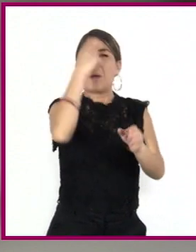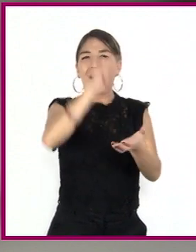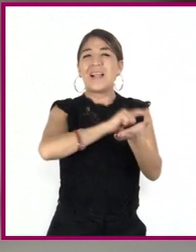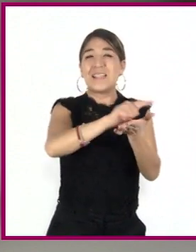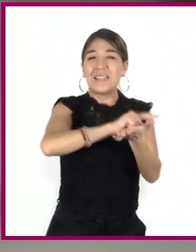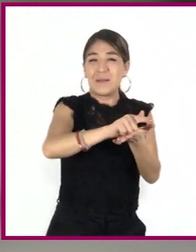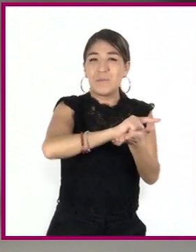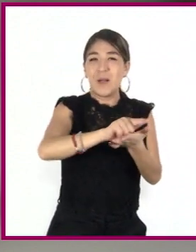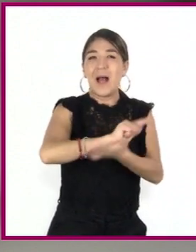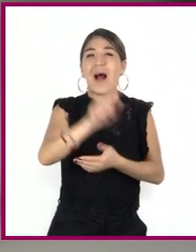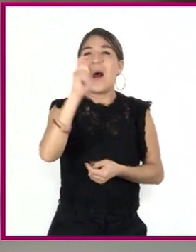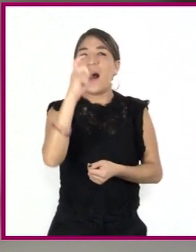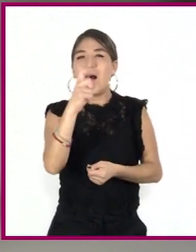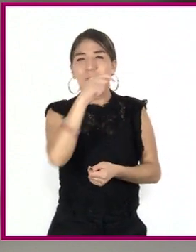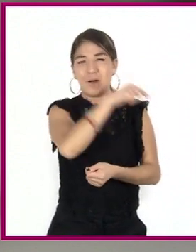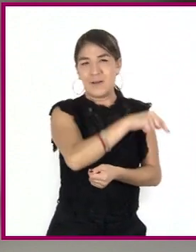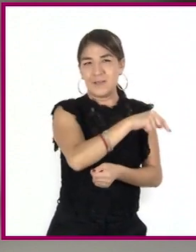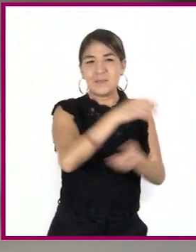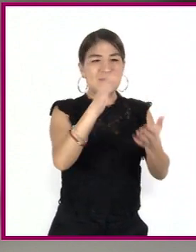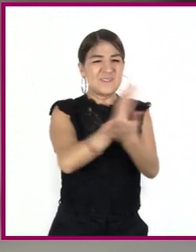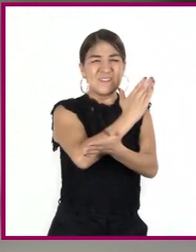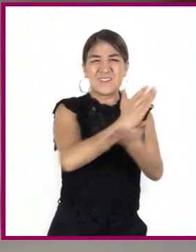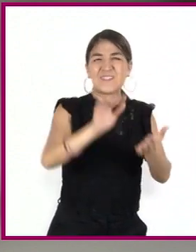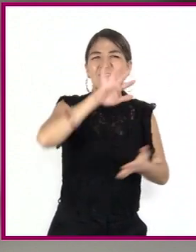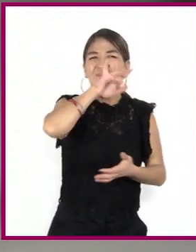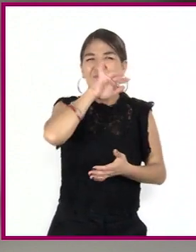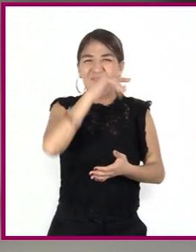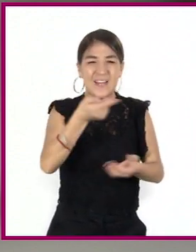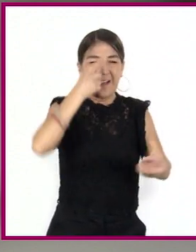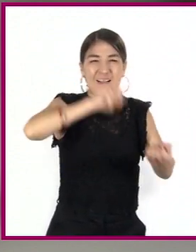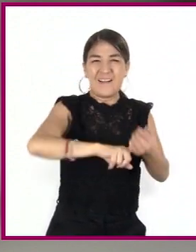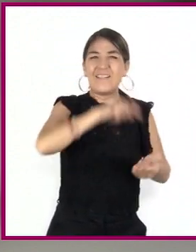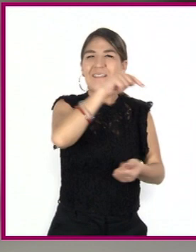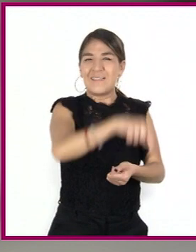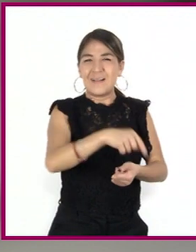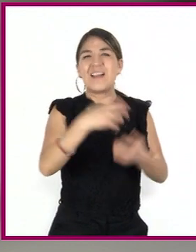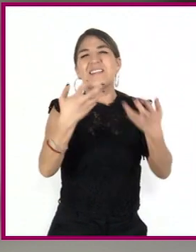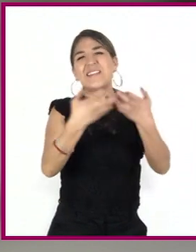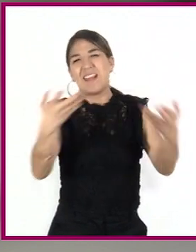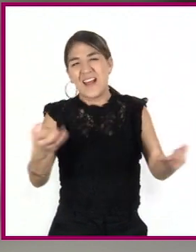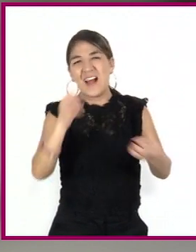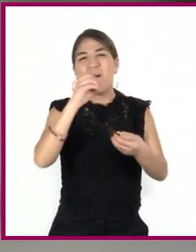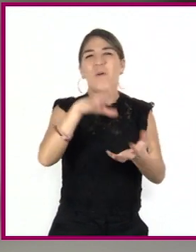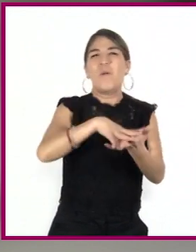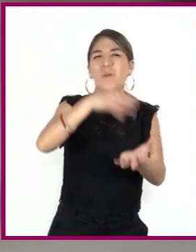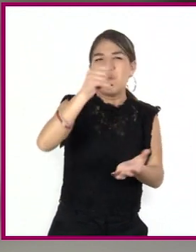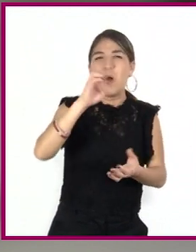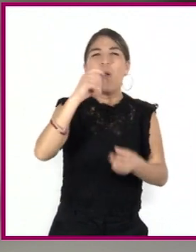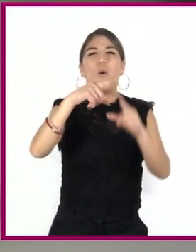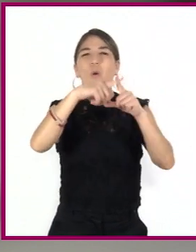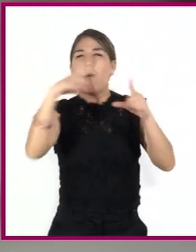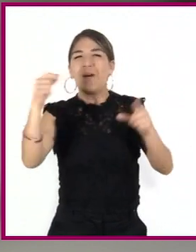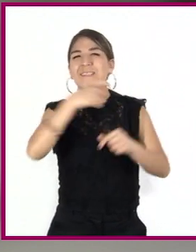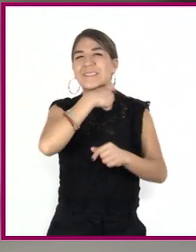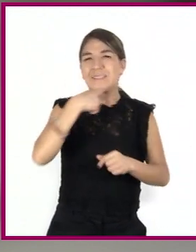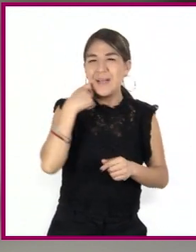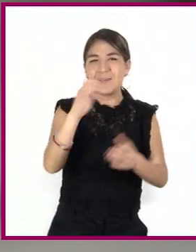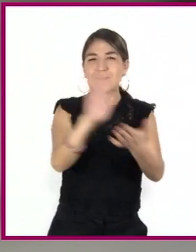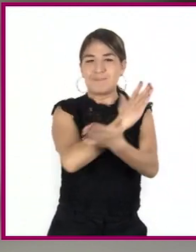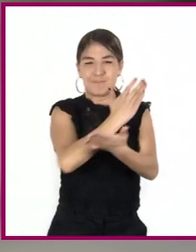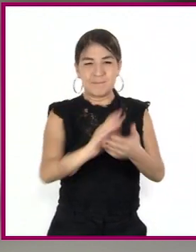el cual consiste en un filtro para separar los sólidos presentes en el agua, como tierra u hojas secas de árboles.